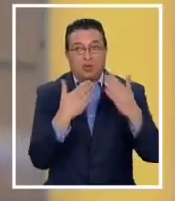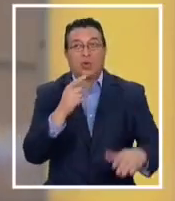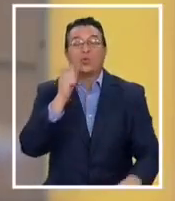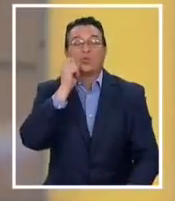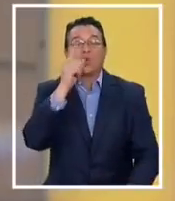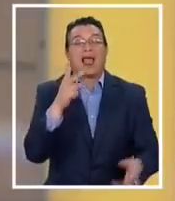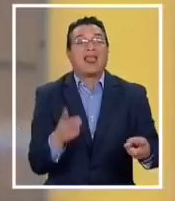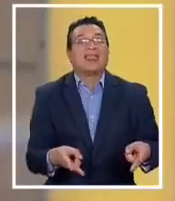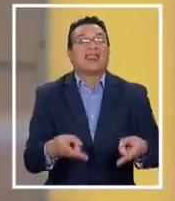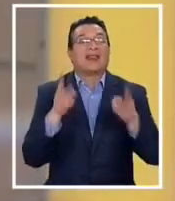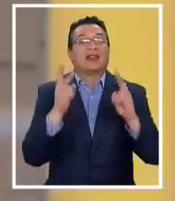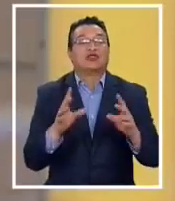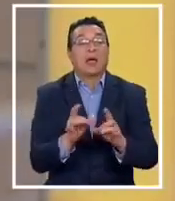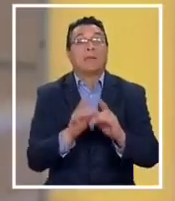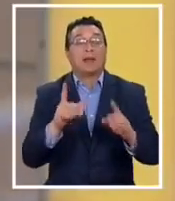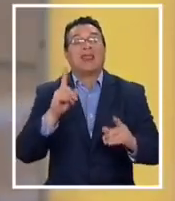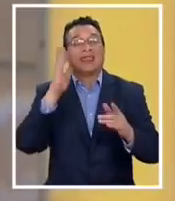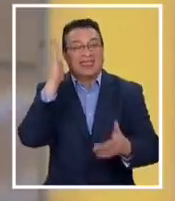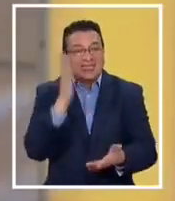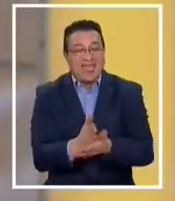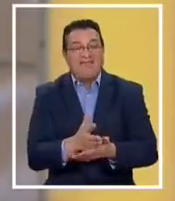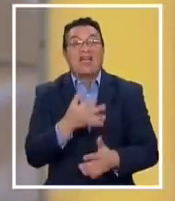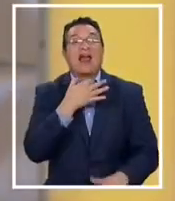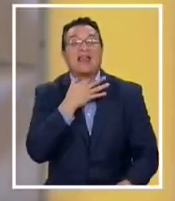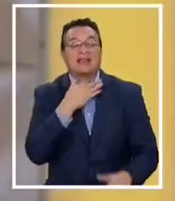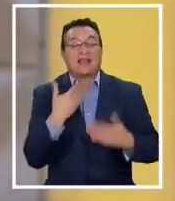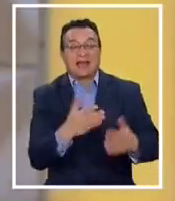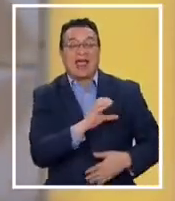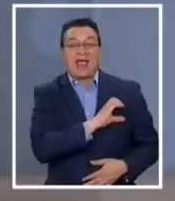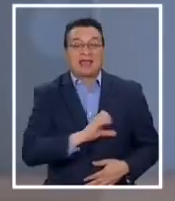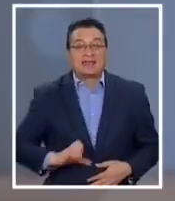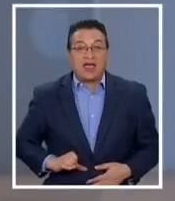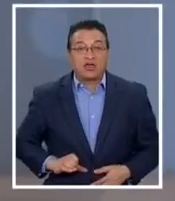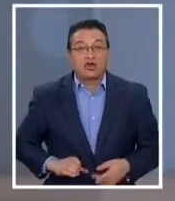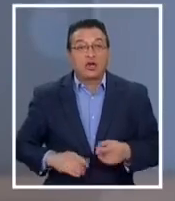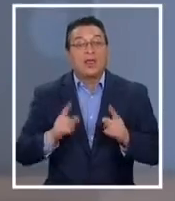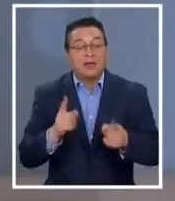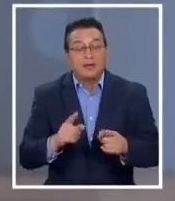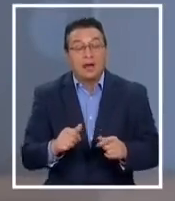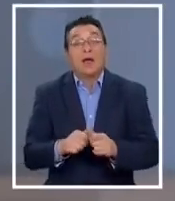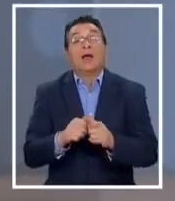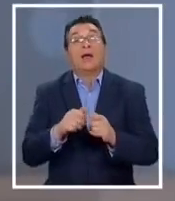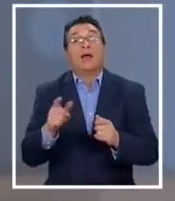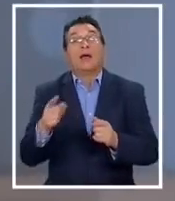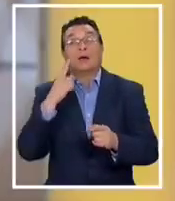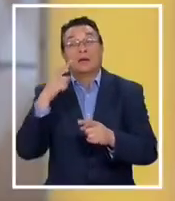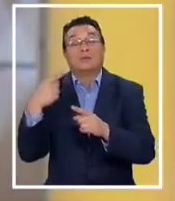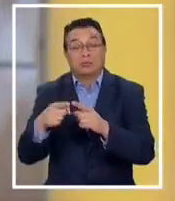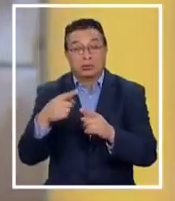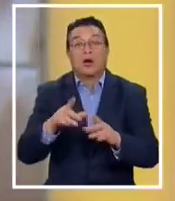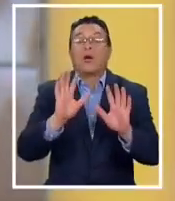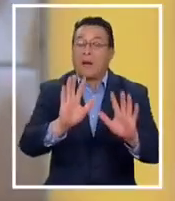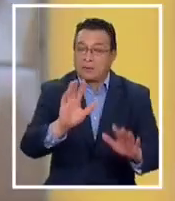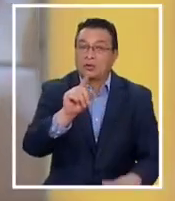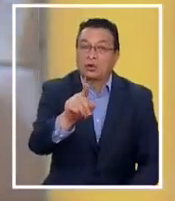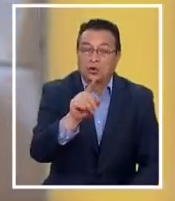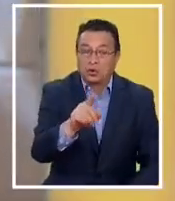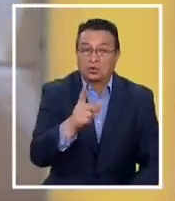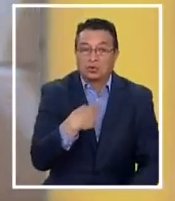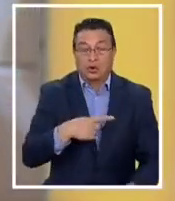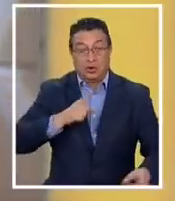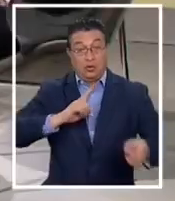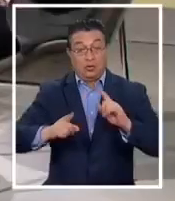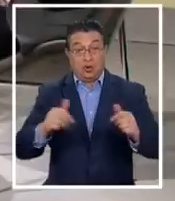los derechos esenciales que debe asegurar el estado más allá de la existencia de diferencia entre la dolencia usted no va a gobernar